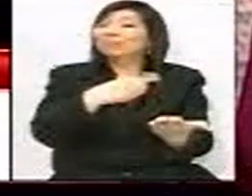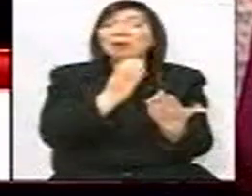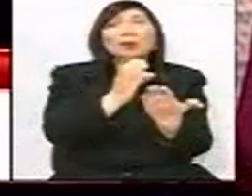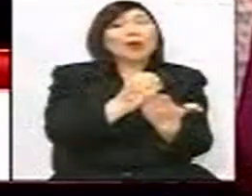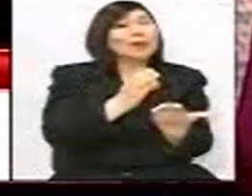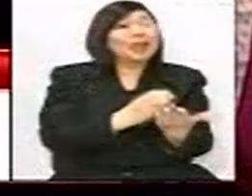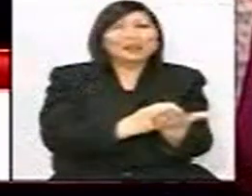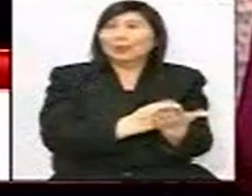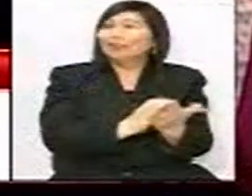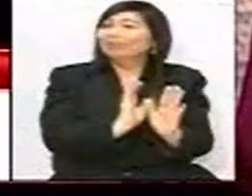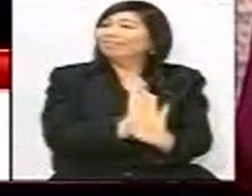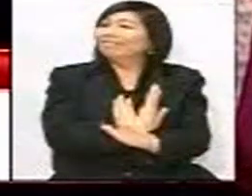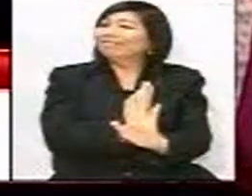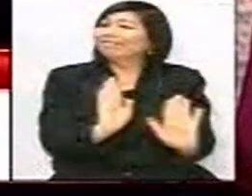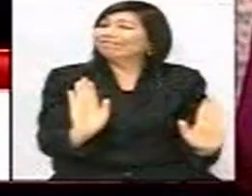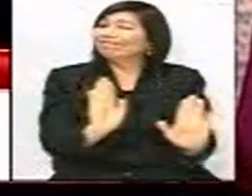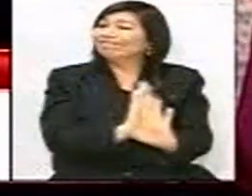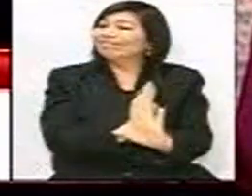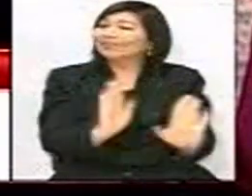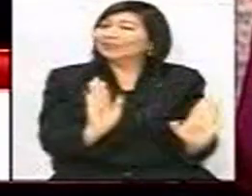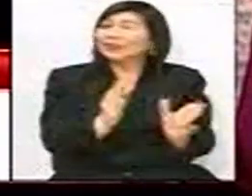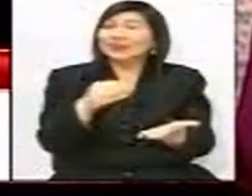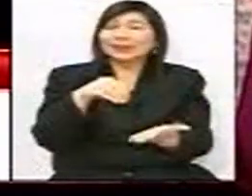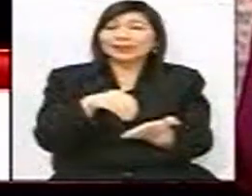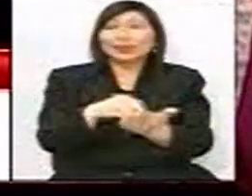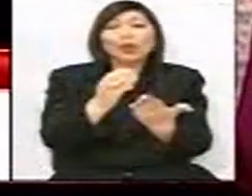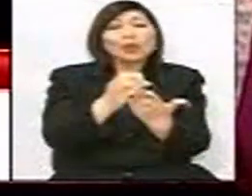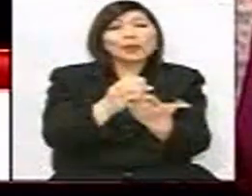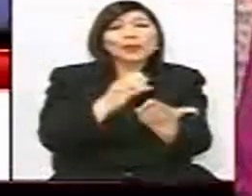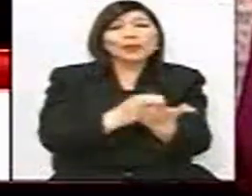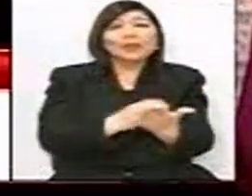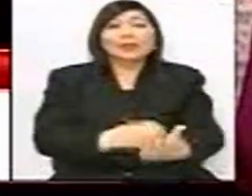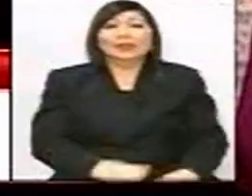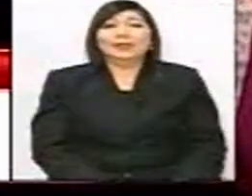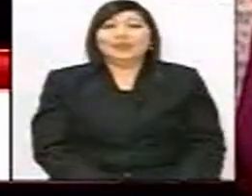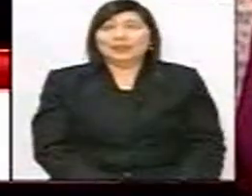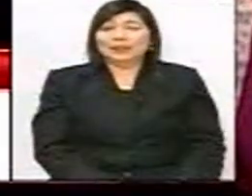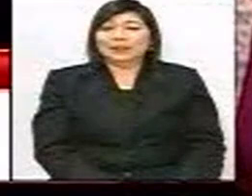porque no se ha aplicado el contrato.